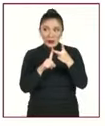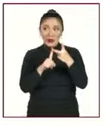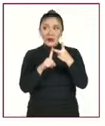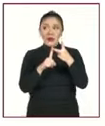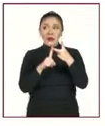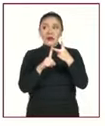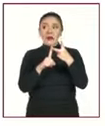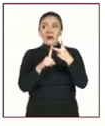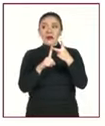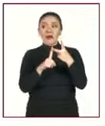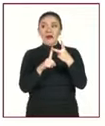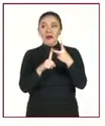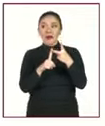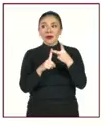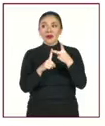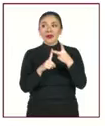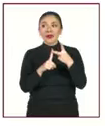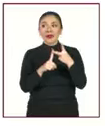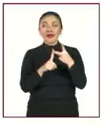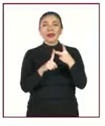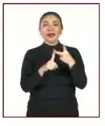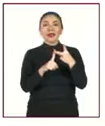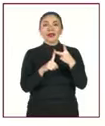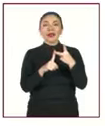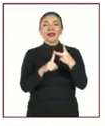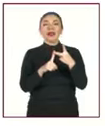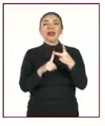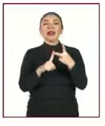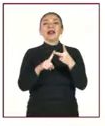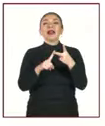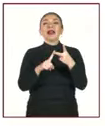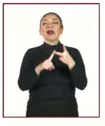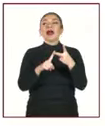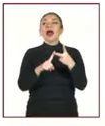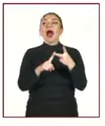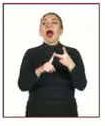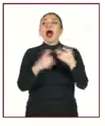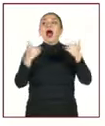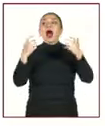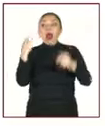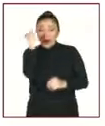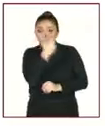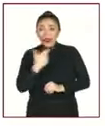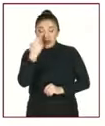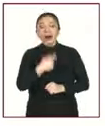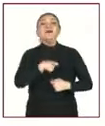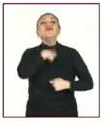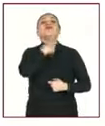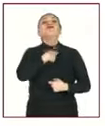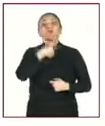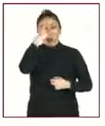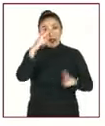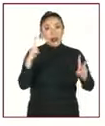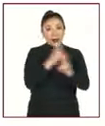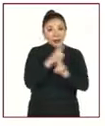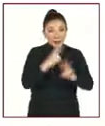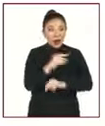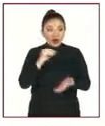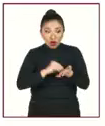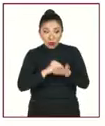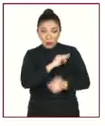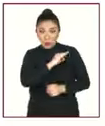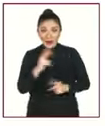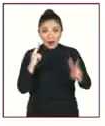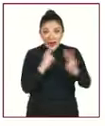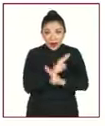era parte de lo que le estaba pasando a la persona. Bueno, revisar las vías respiratorias, revisar que esté respirando, revisar